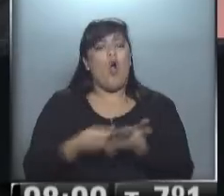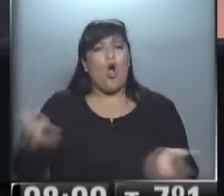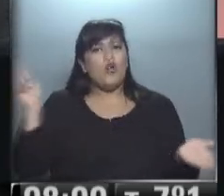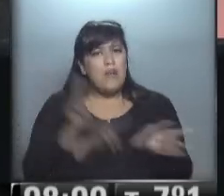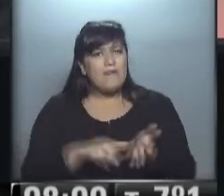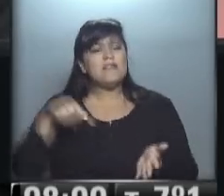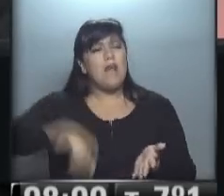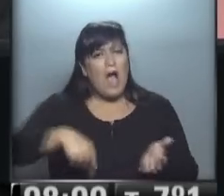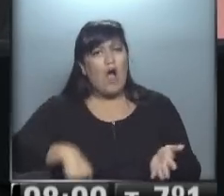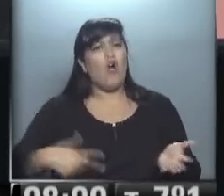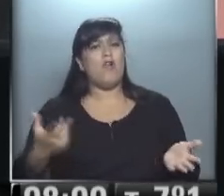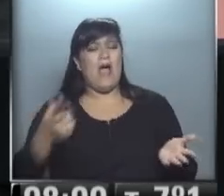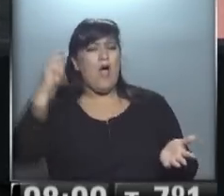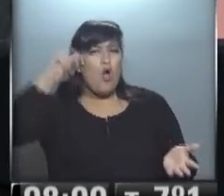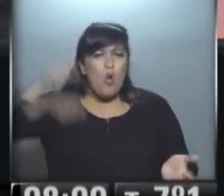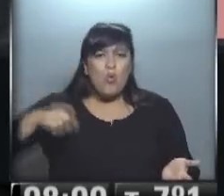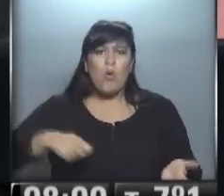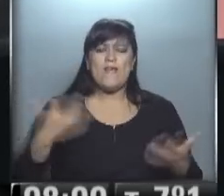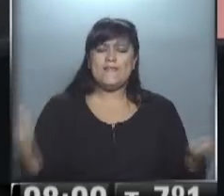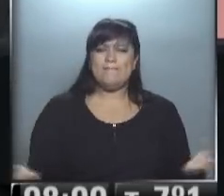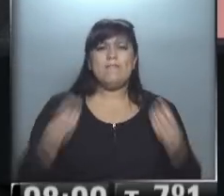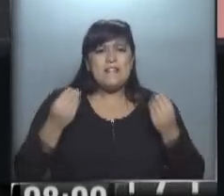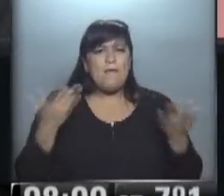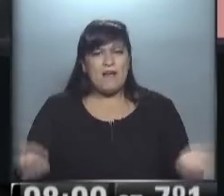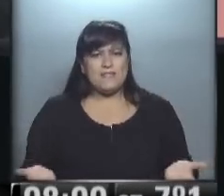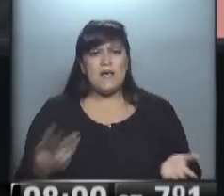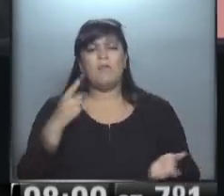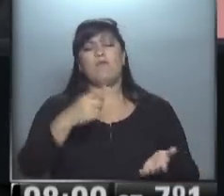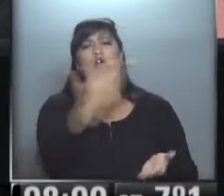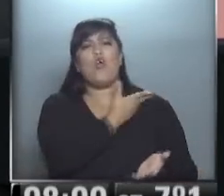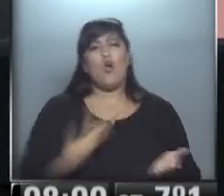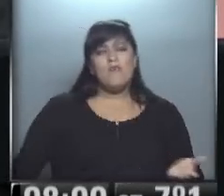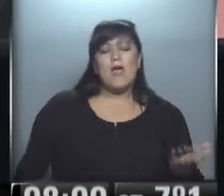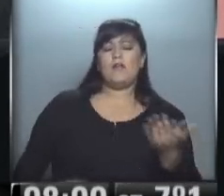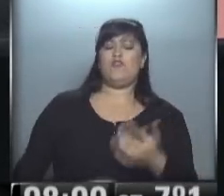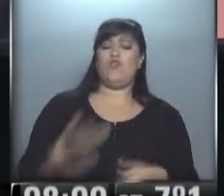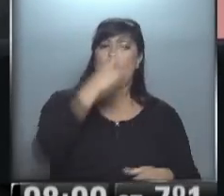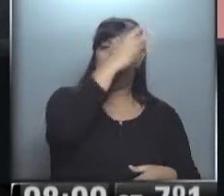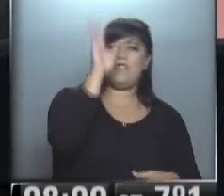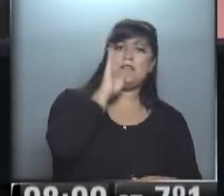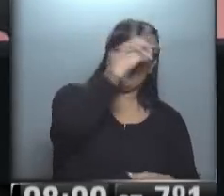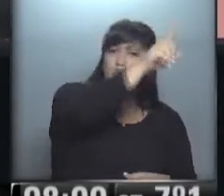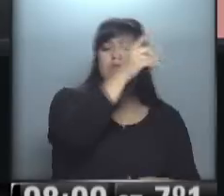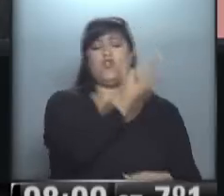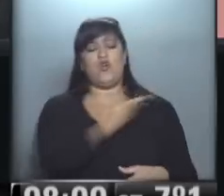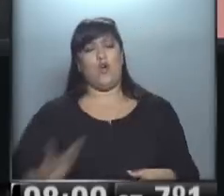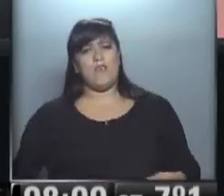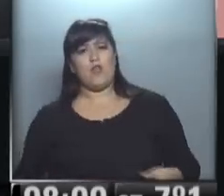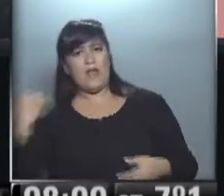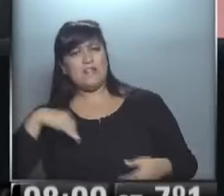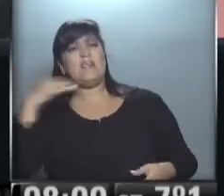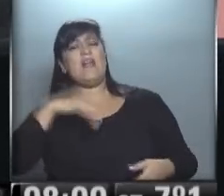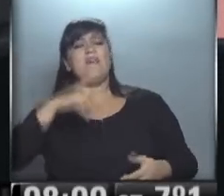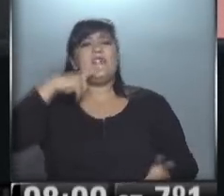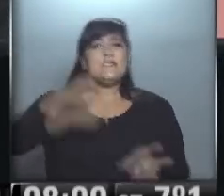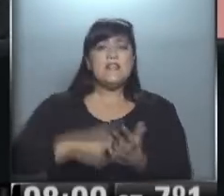un compromiso el juez porque son decisiones eh de gobierno a gobierno que deberían tomarse de estado a estado y evidentemente hasta ahora el